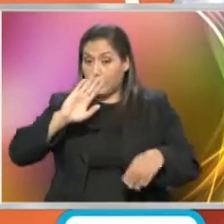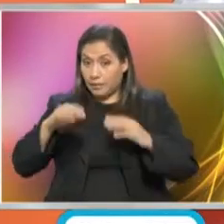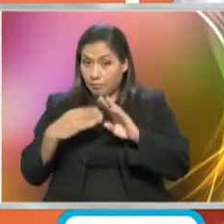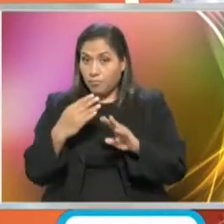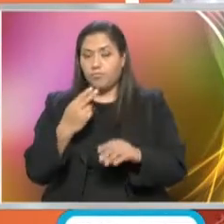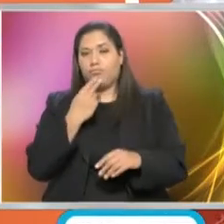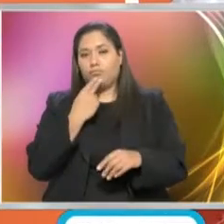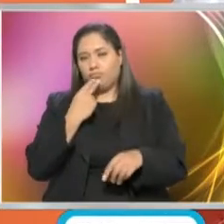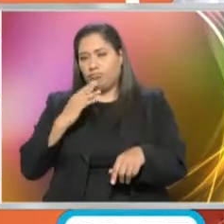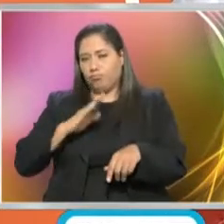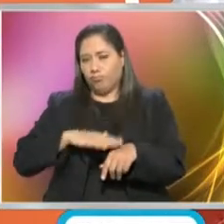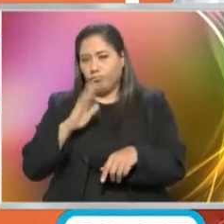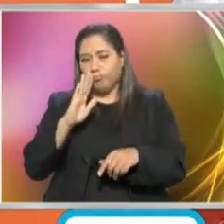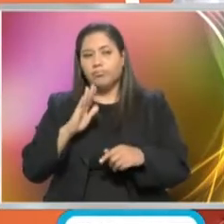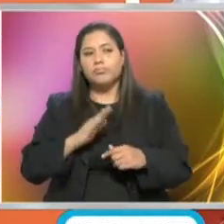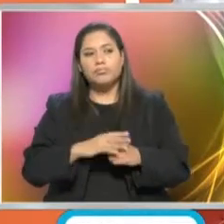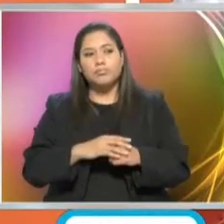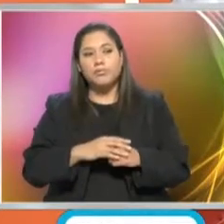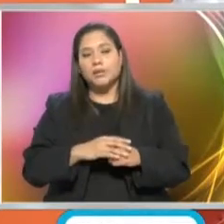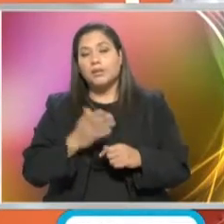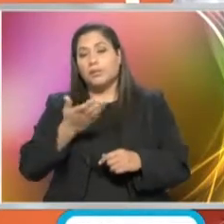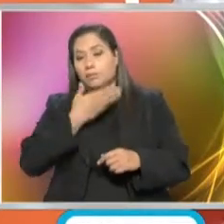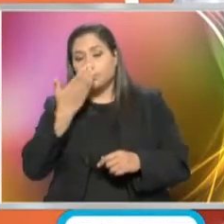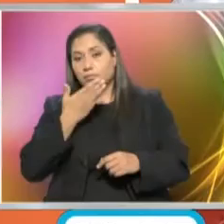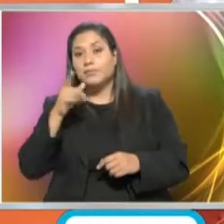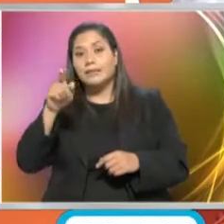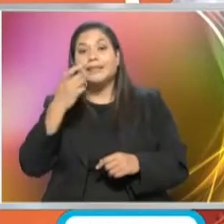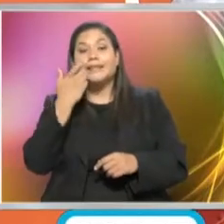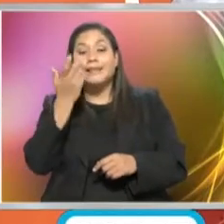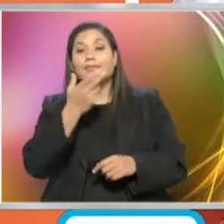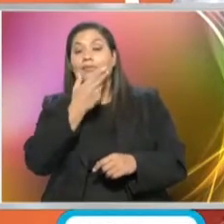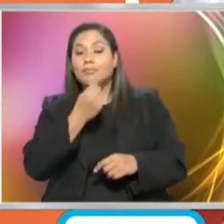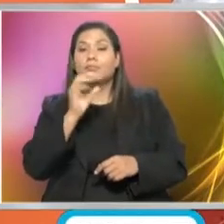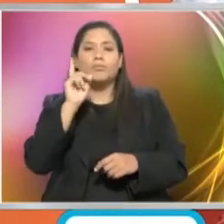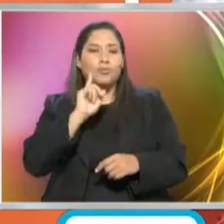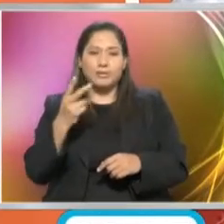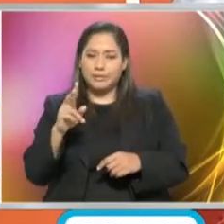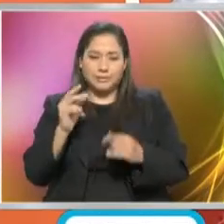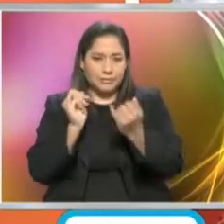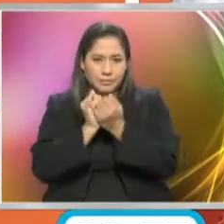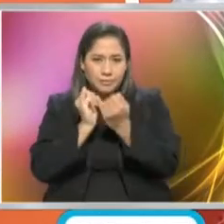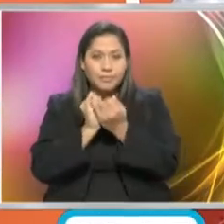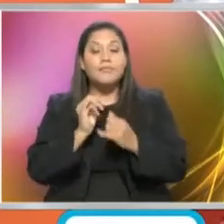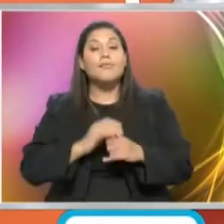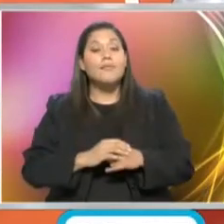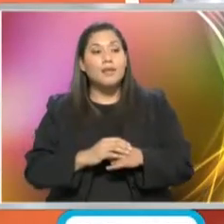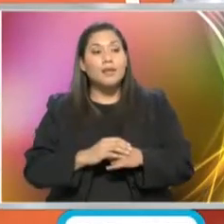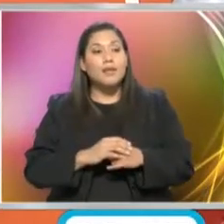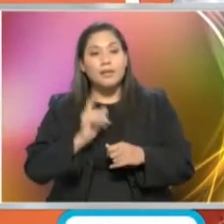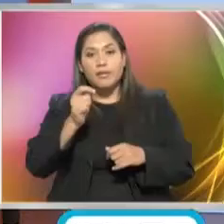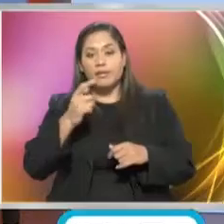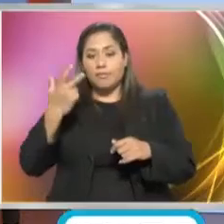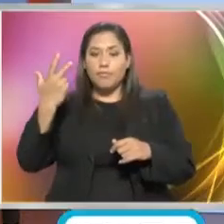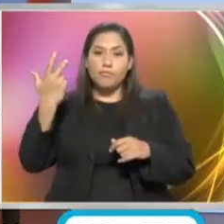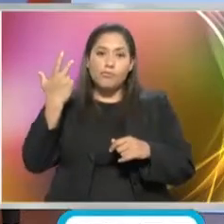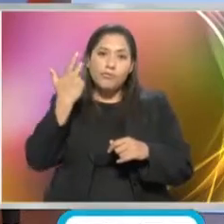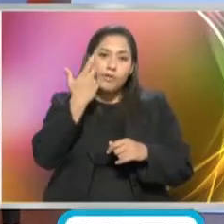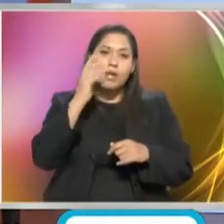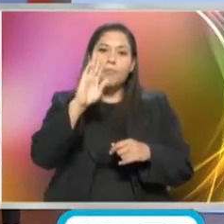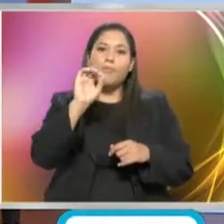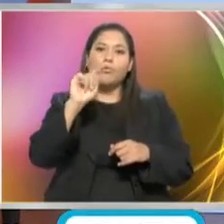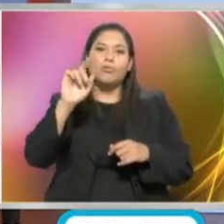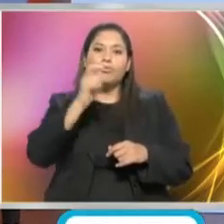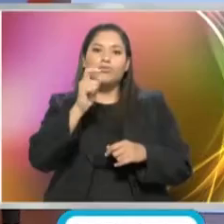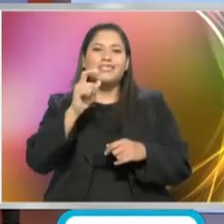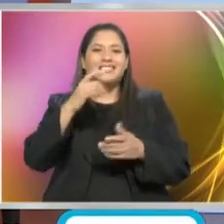es muchísimo más común, muy frecuente de que busquen, tanto hombres como mujeres, es la aplicación de Botox para eliminar las